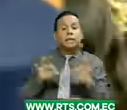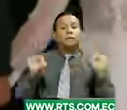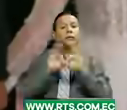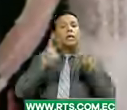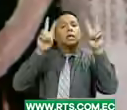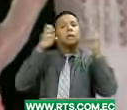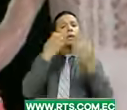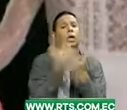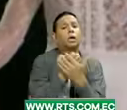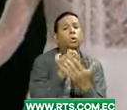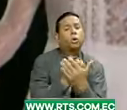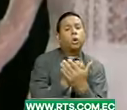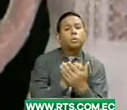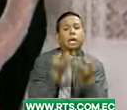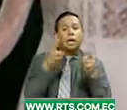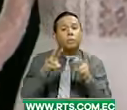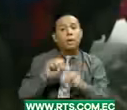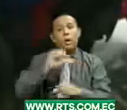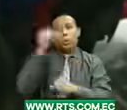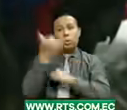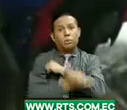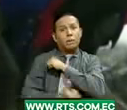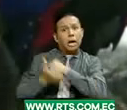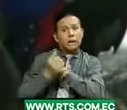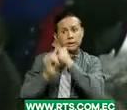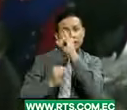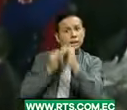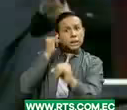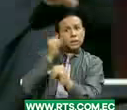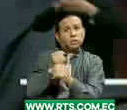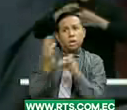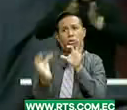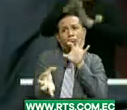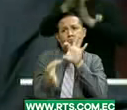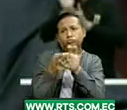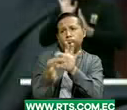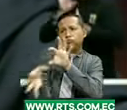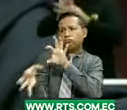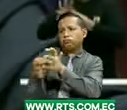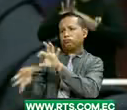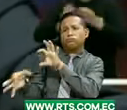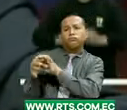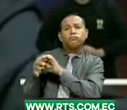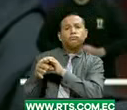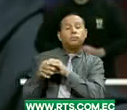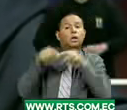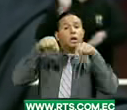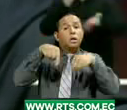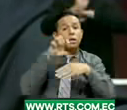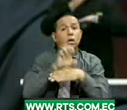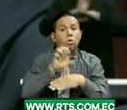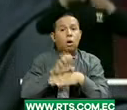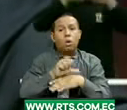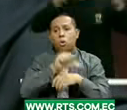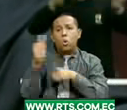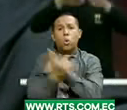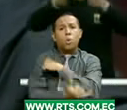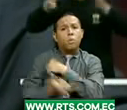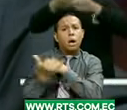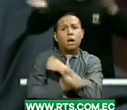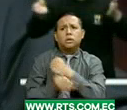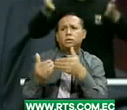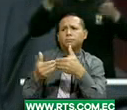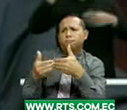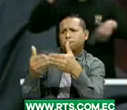y las relaciones internacionales que se pretenden establecer. Abriremos al Ecuador a tratados de